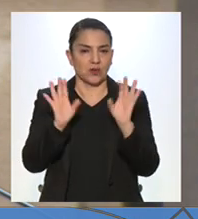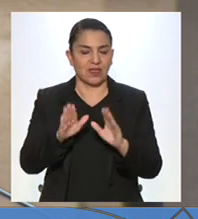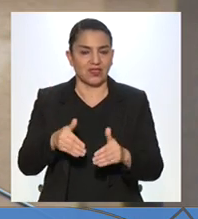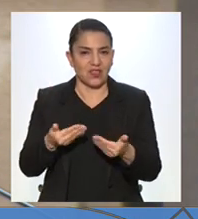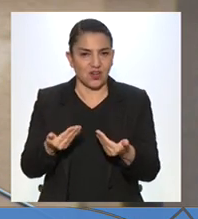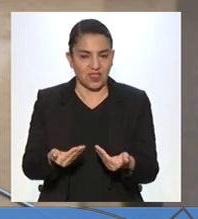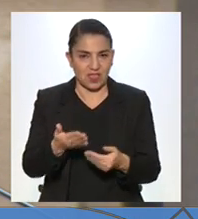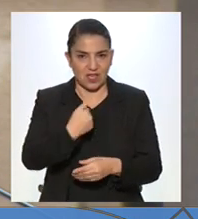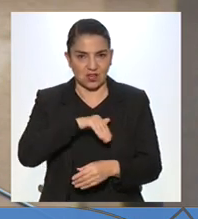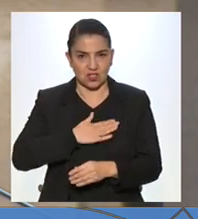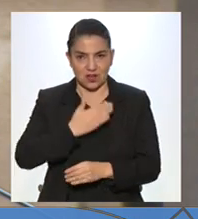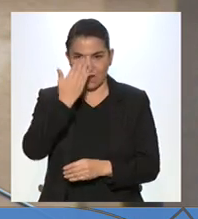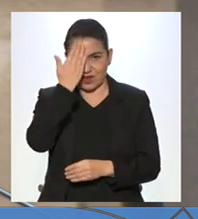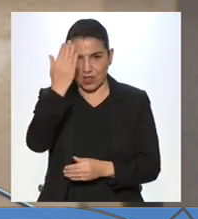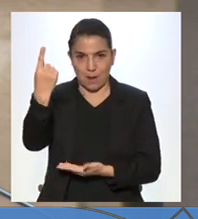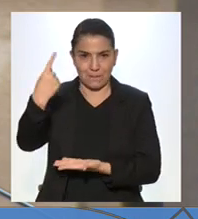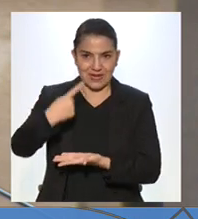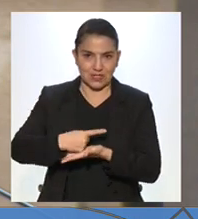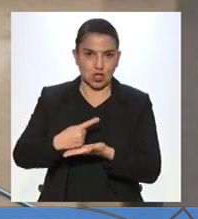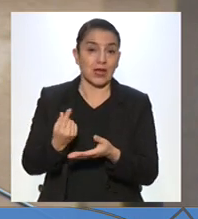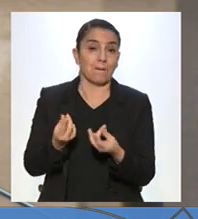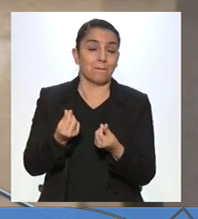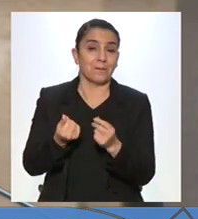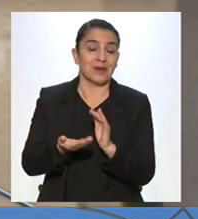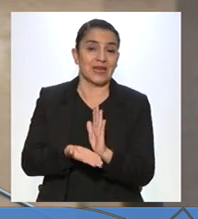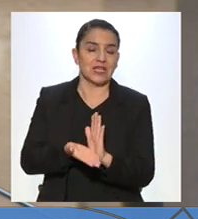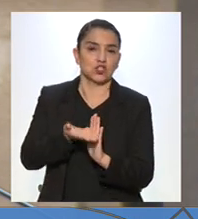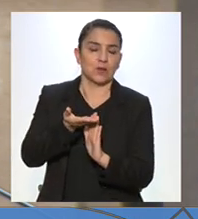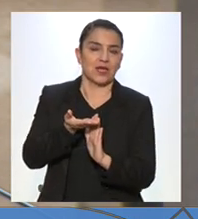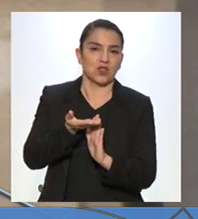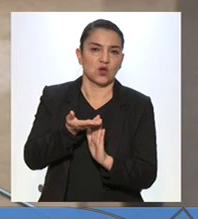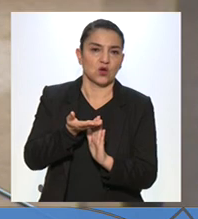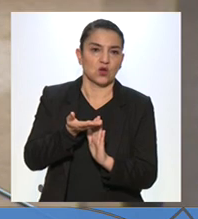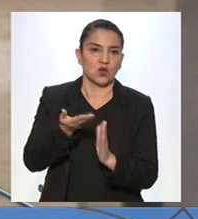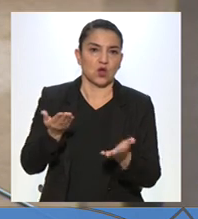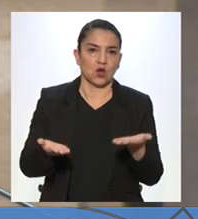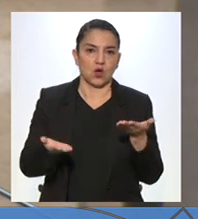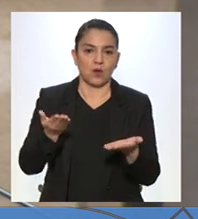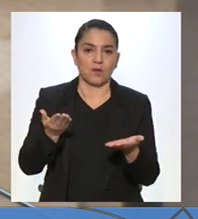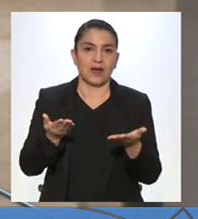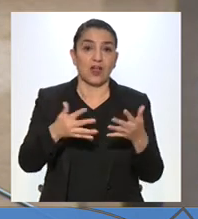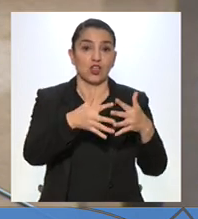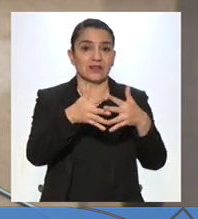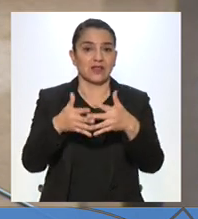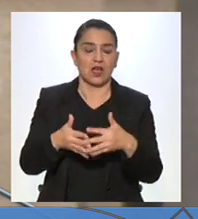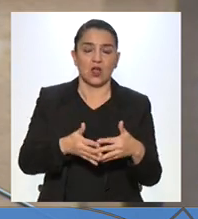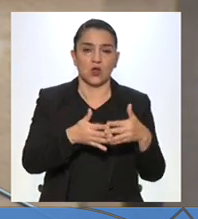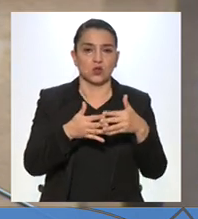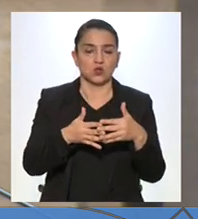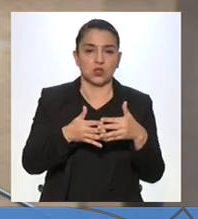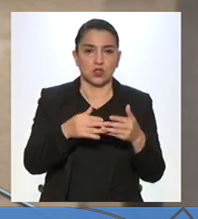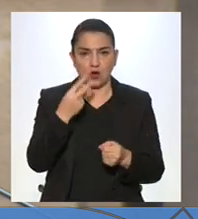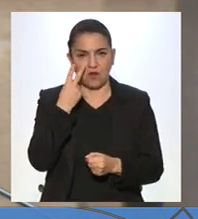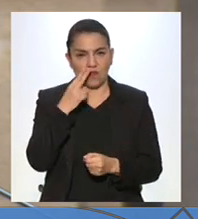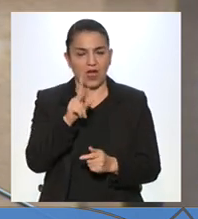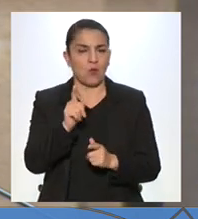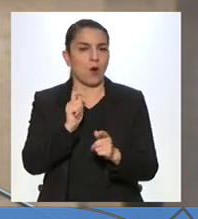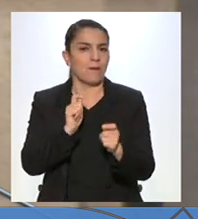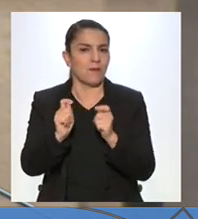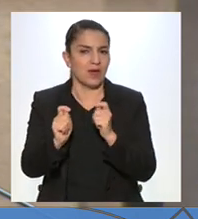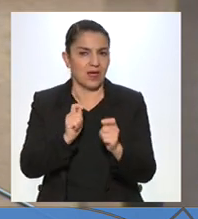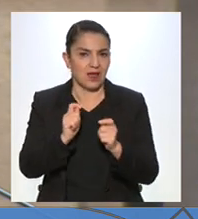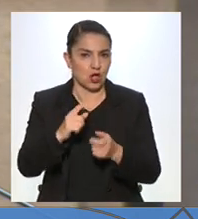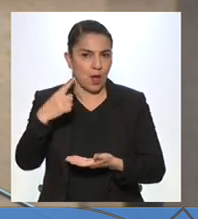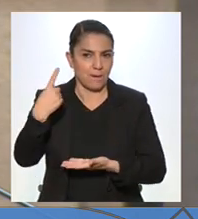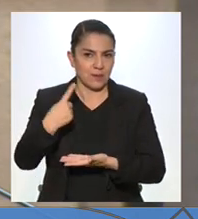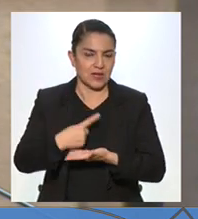nosotros enfrentemos presiones de precios que sean mayores que las que tienen Estados Unidos, o que veamos el riesgo de que estas presiones